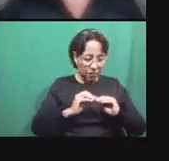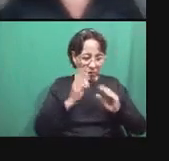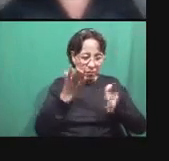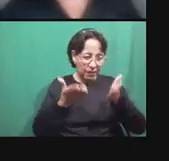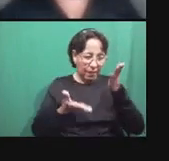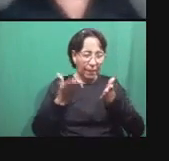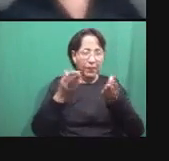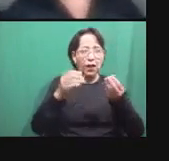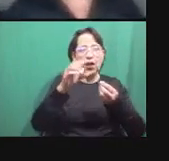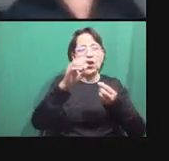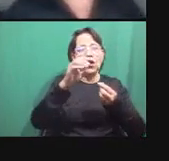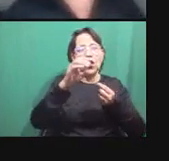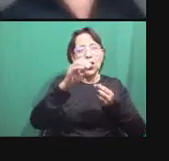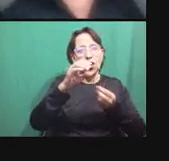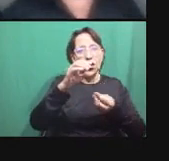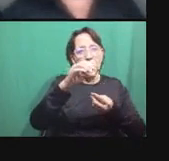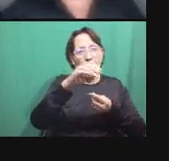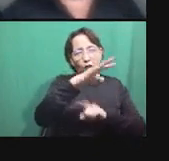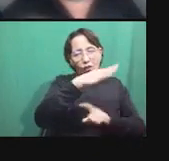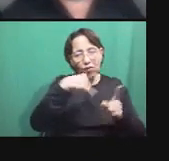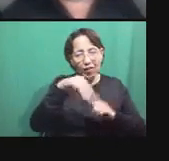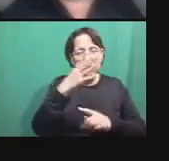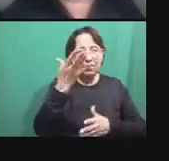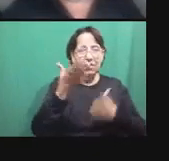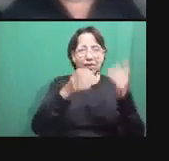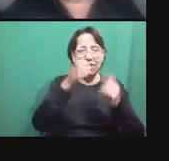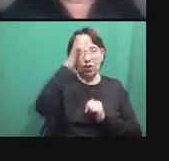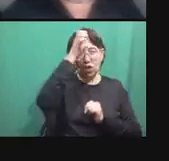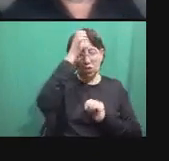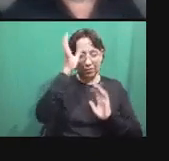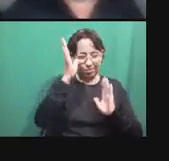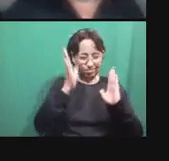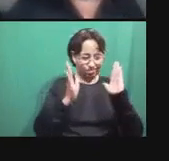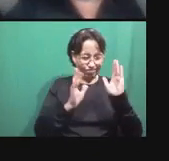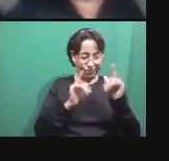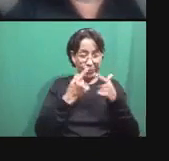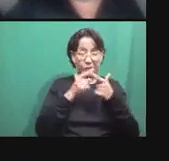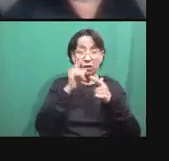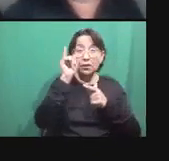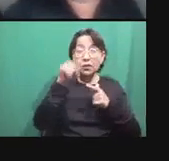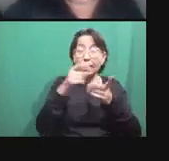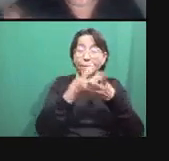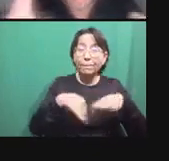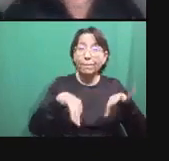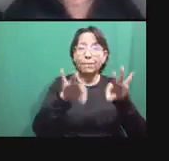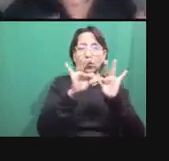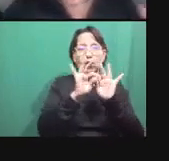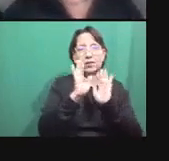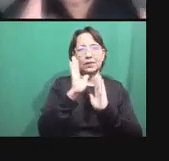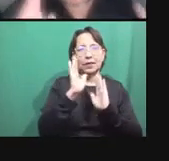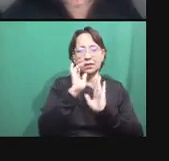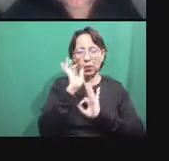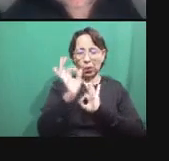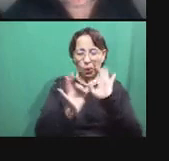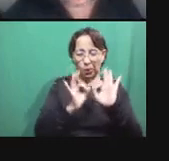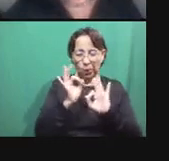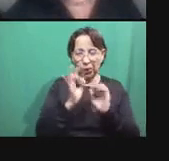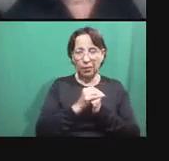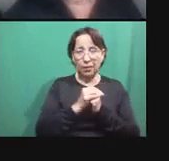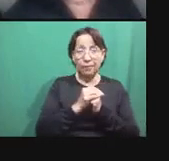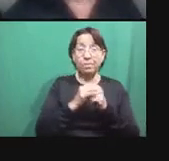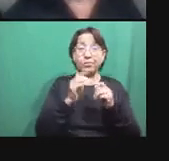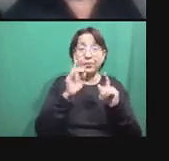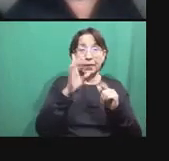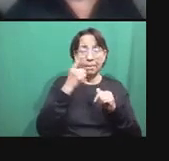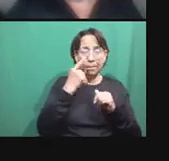una edificación, pues es tan importante conservarlo que no importa borrarlo. Es decir, aquí con tal de protegerse